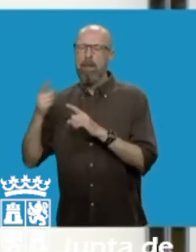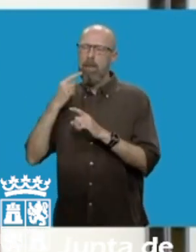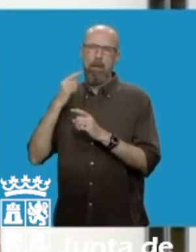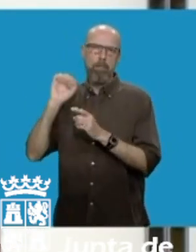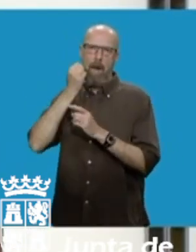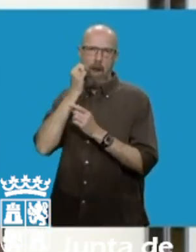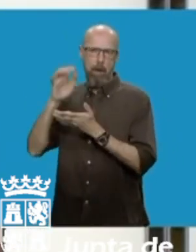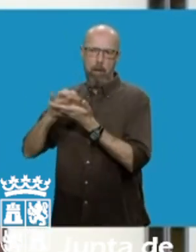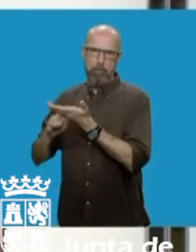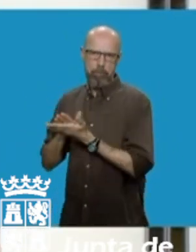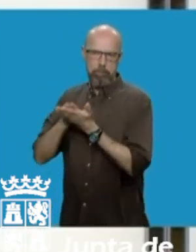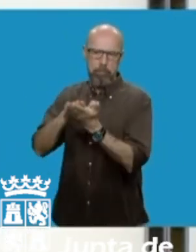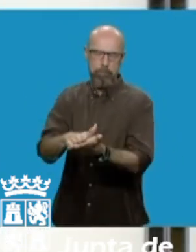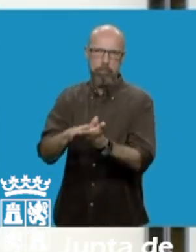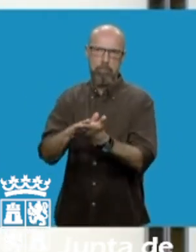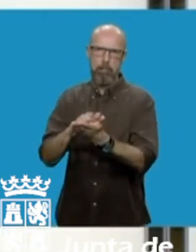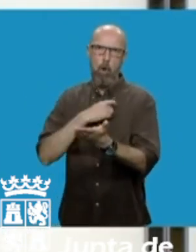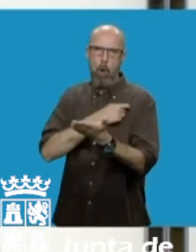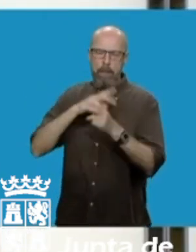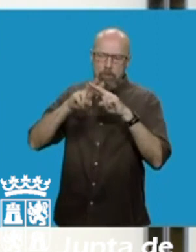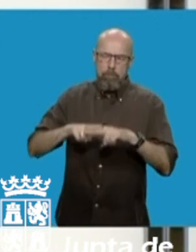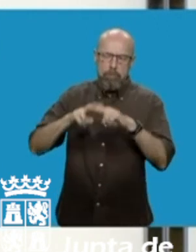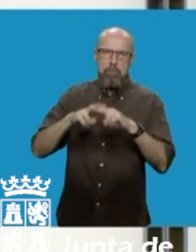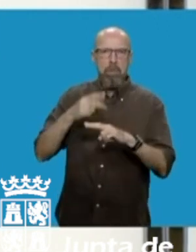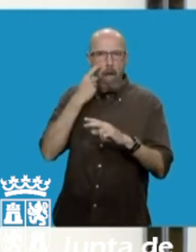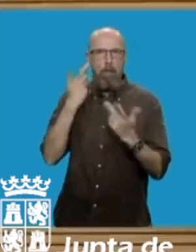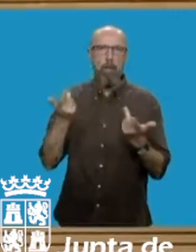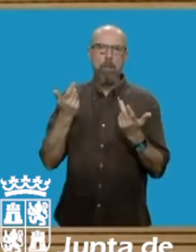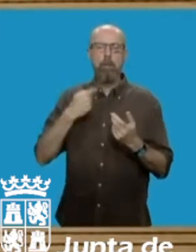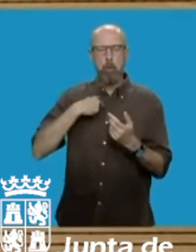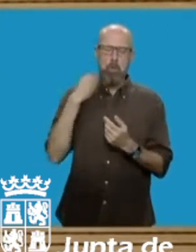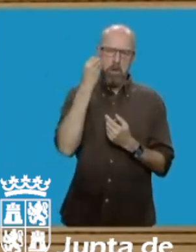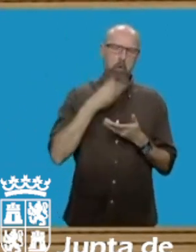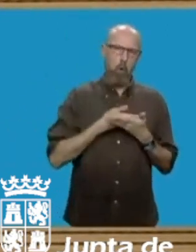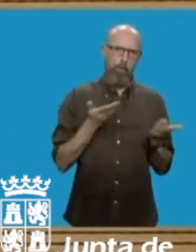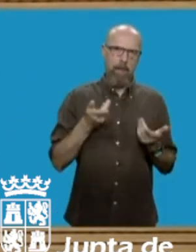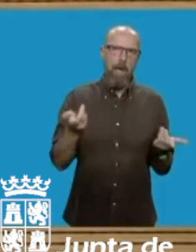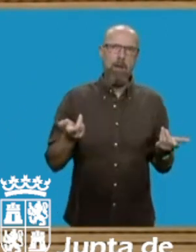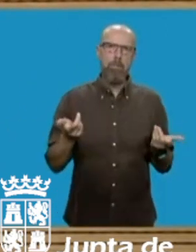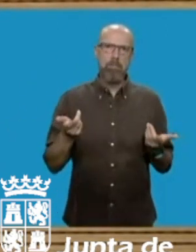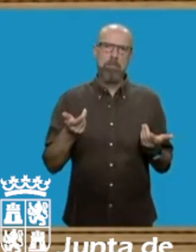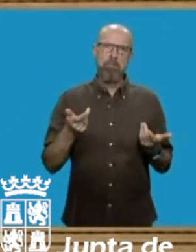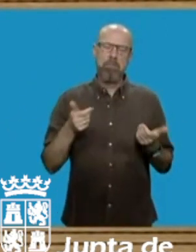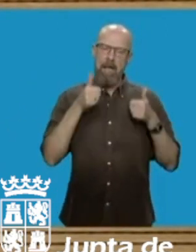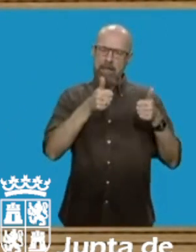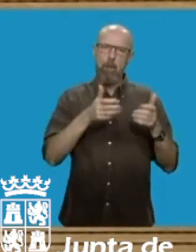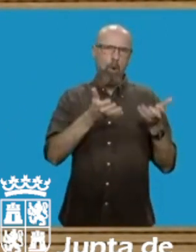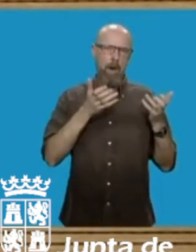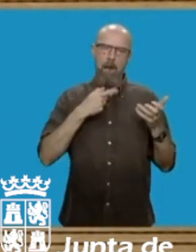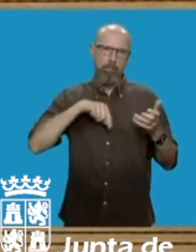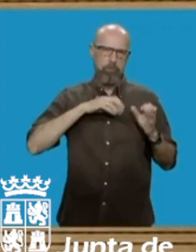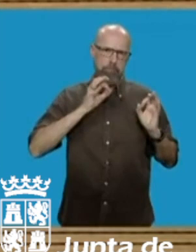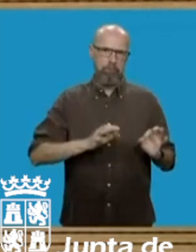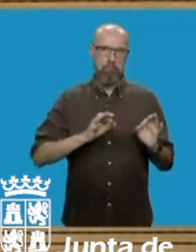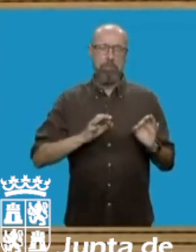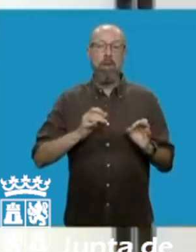alegaciones y ahora pasan al comité de apelación. Pero vamos, yo tengo mucha confianza en que el título se ganó en la pista. El error